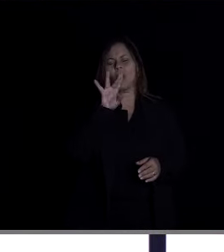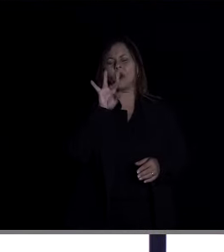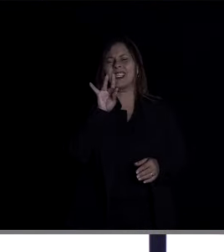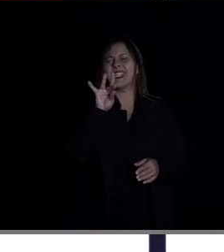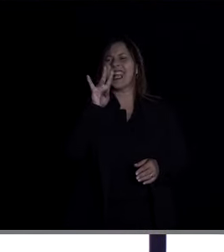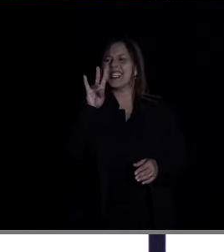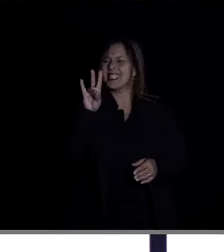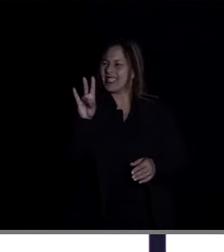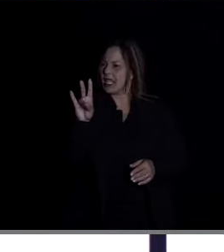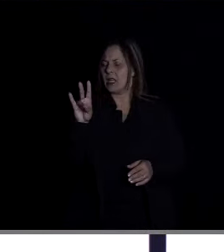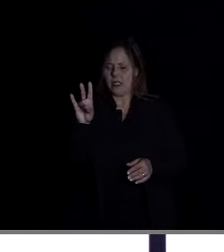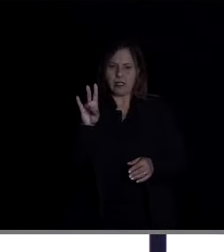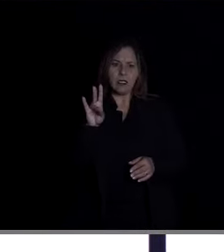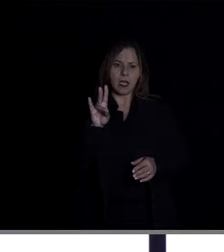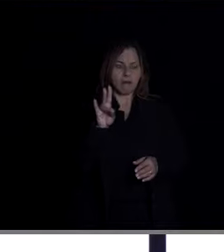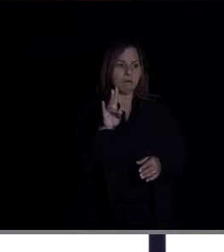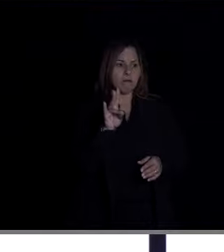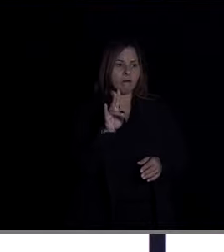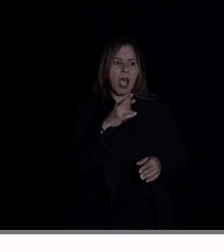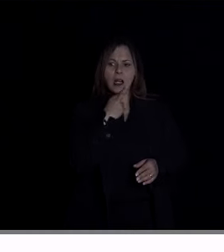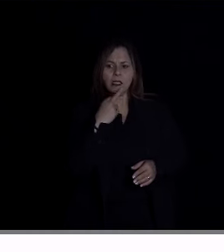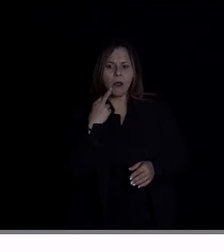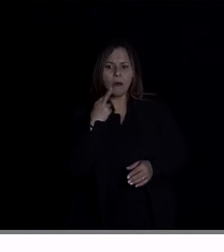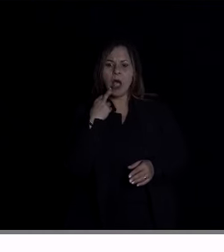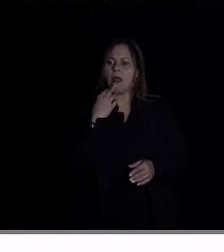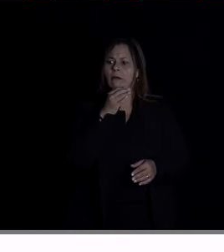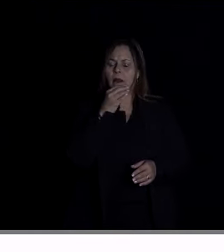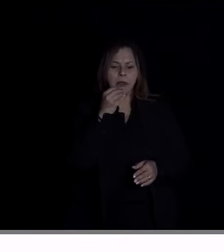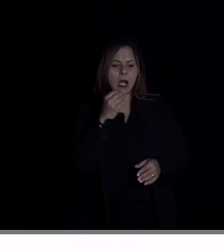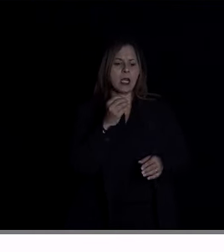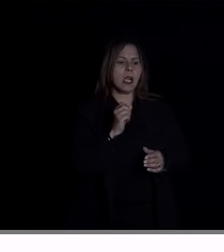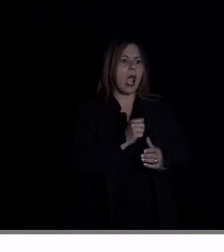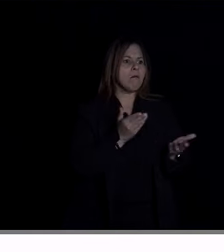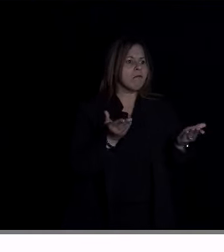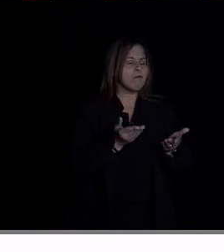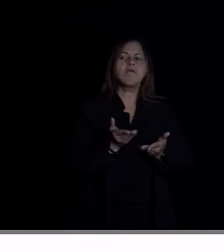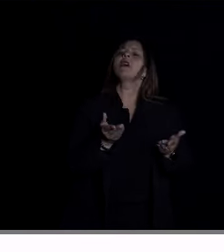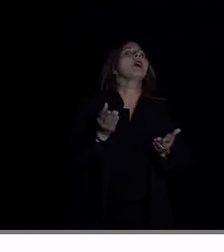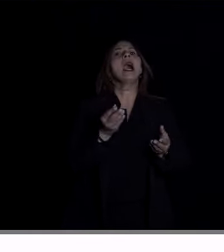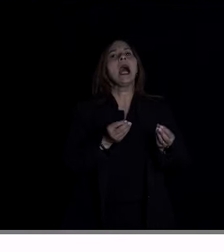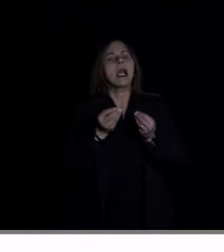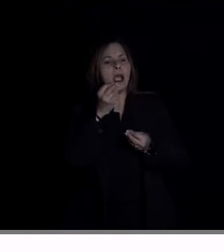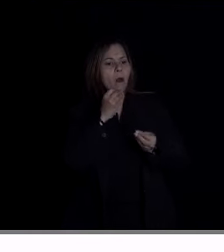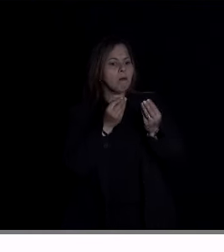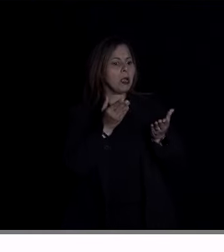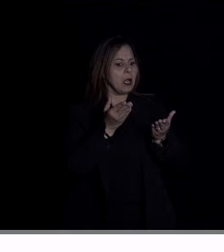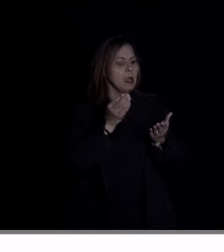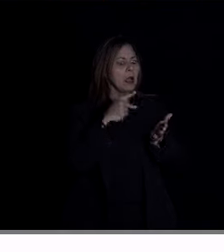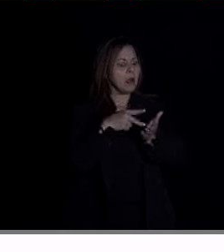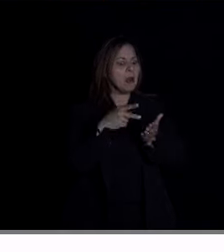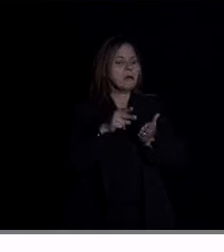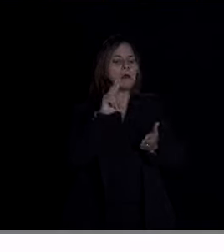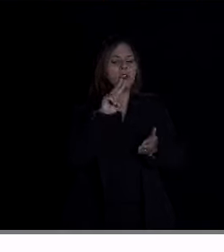287 establecimientos, entre ellos restaurantes, cafeterías, panaderías, casual dining y fast food,